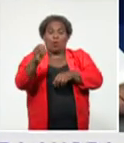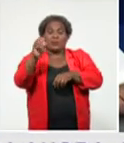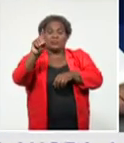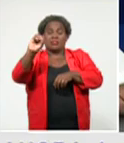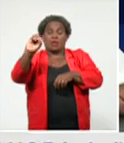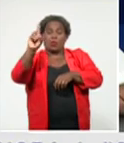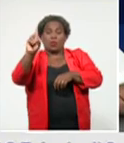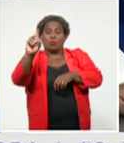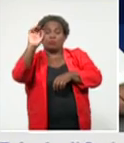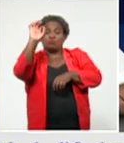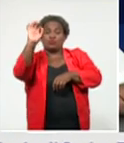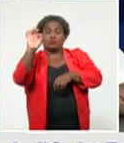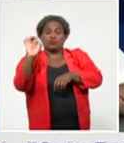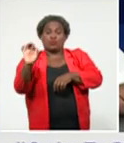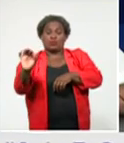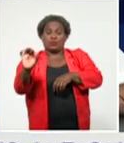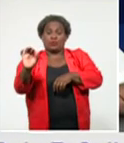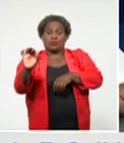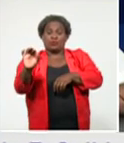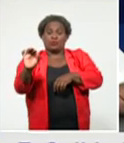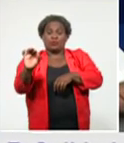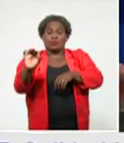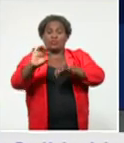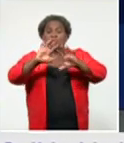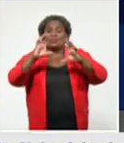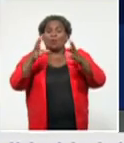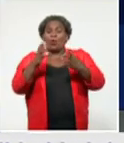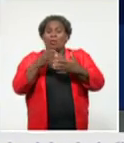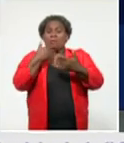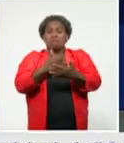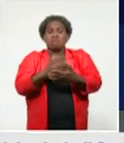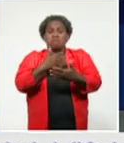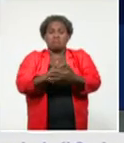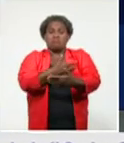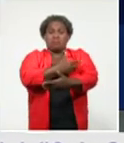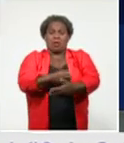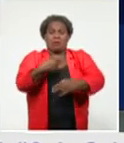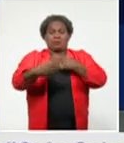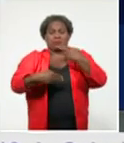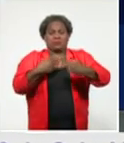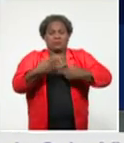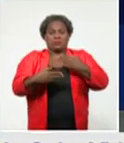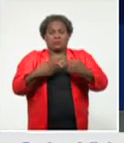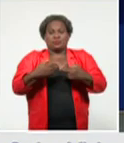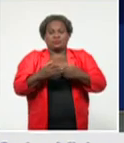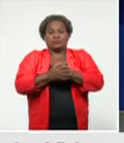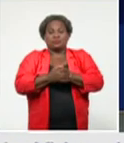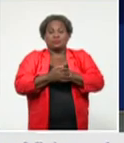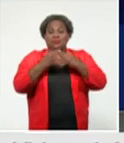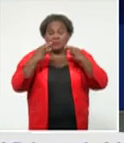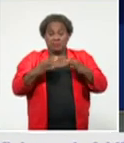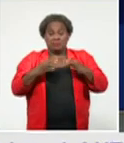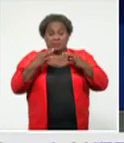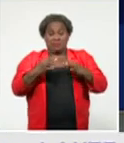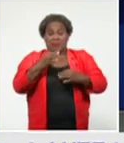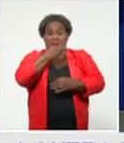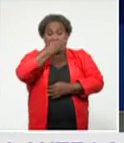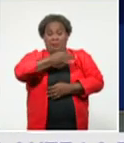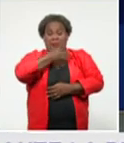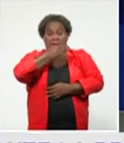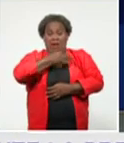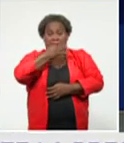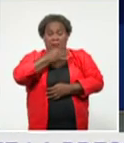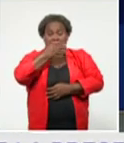1,01% de todas las muestras analizadas. Siempre mencionamos, para